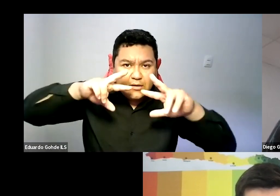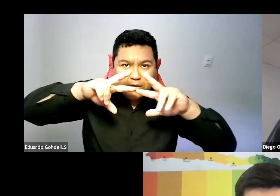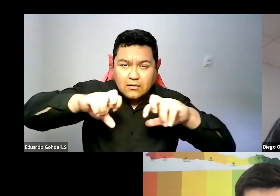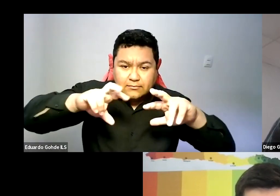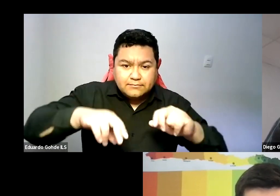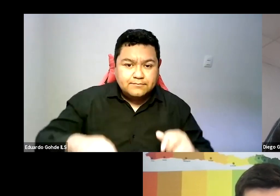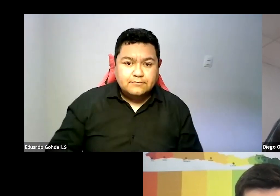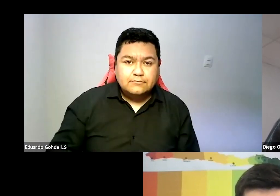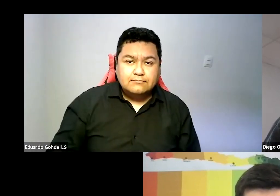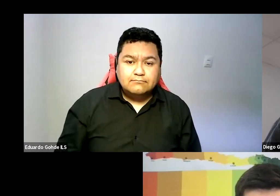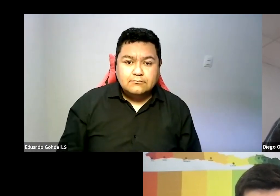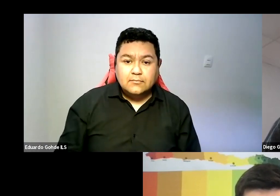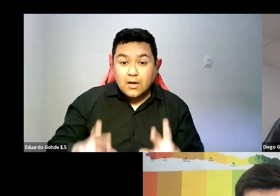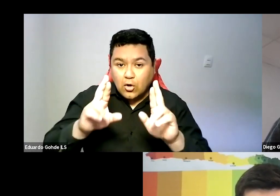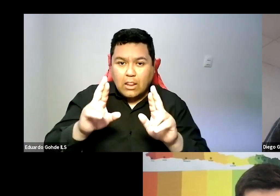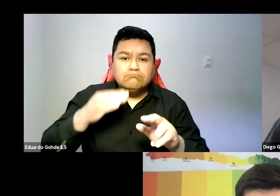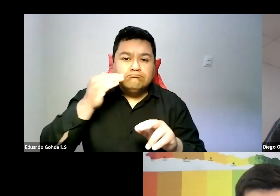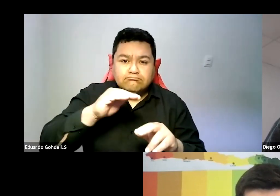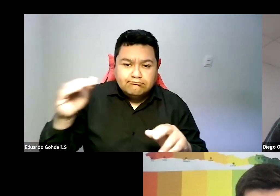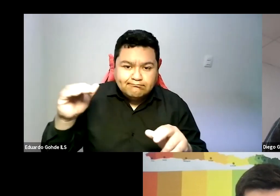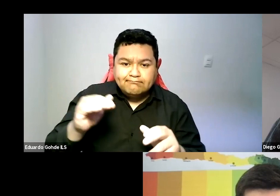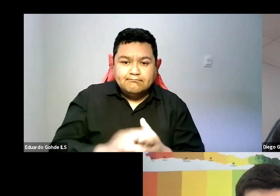descubrimiento. Ojalá los niños, las niñas